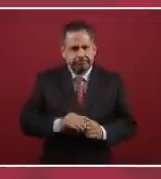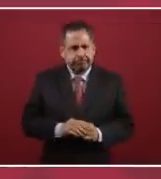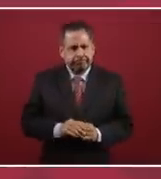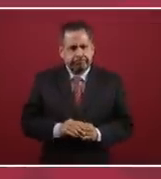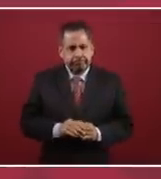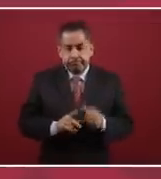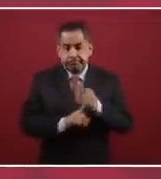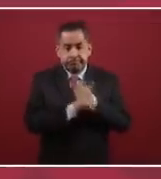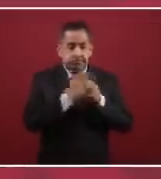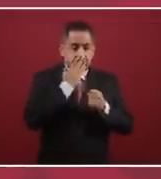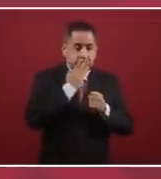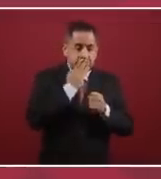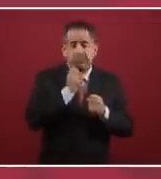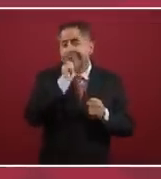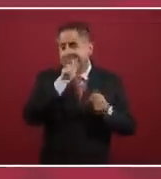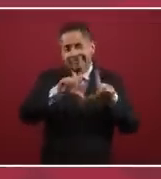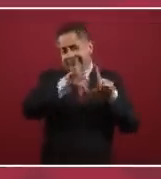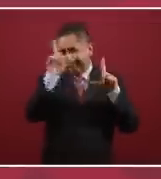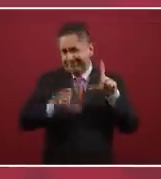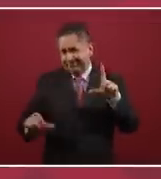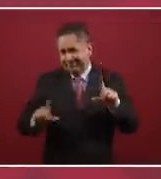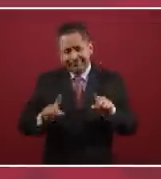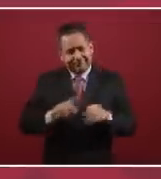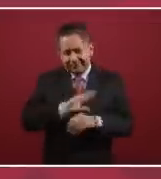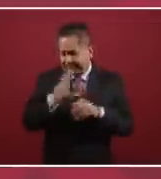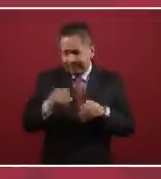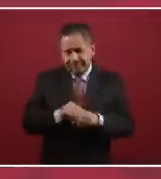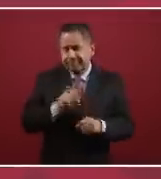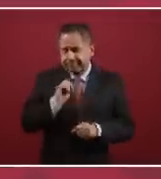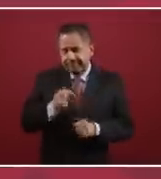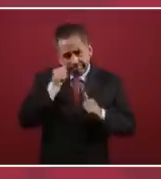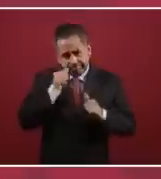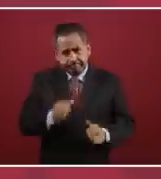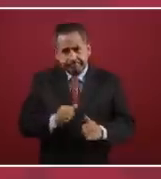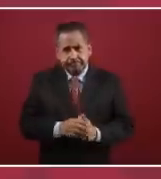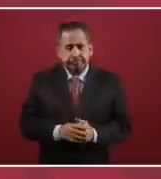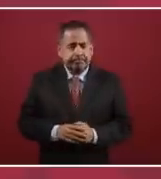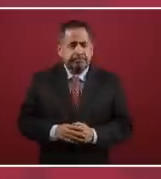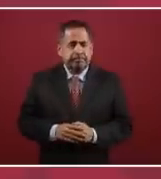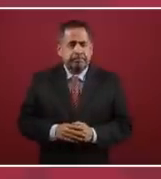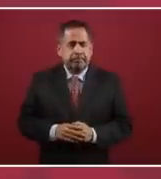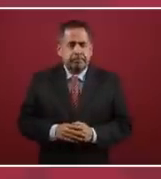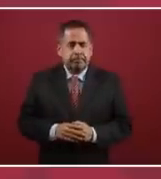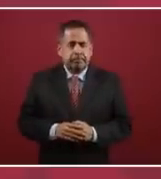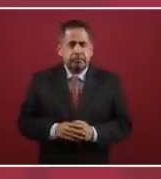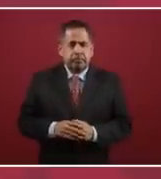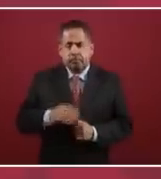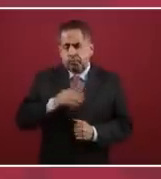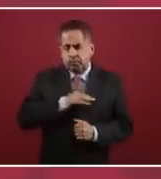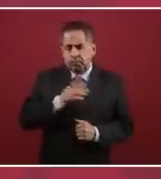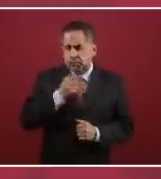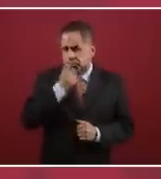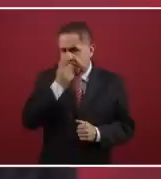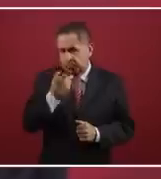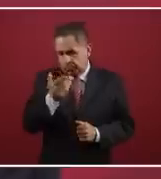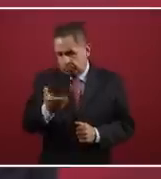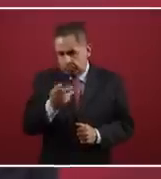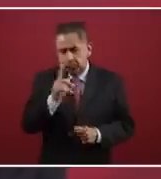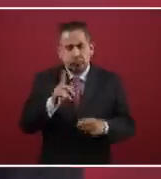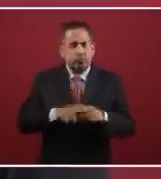en Sonora y en todo el país. Le podría decir